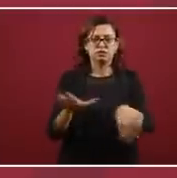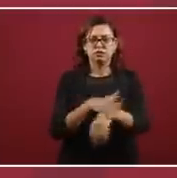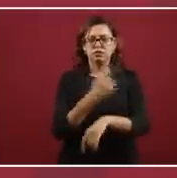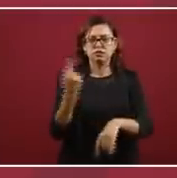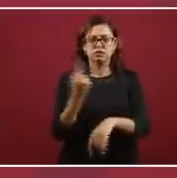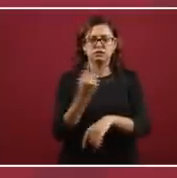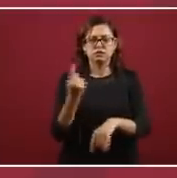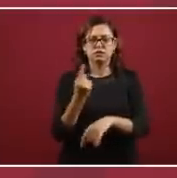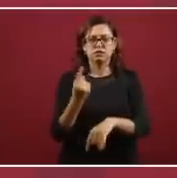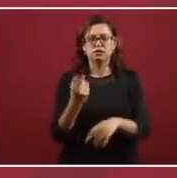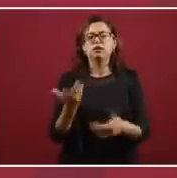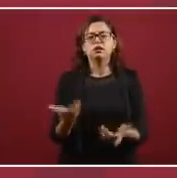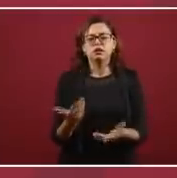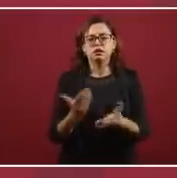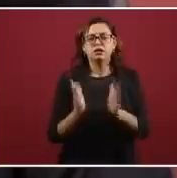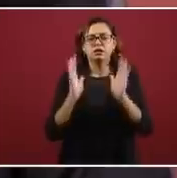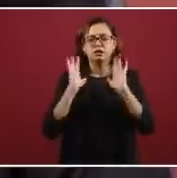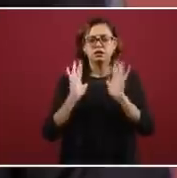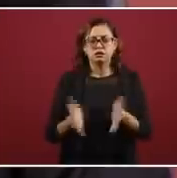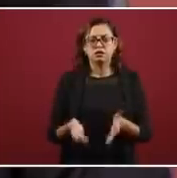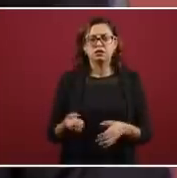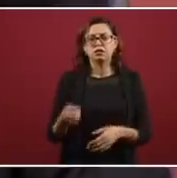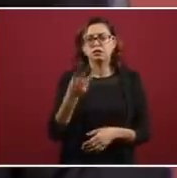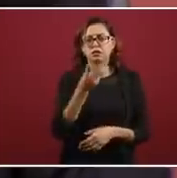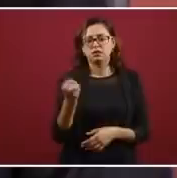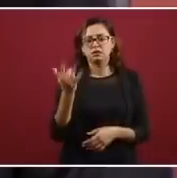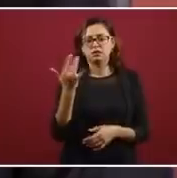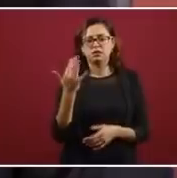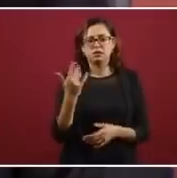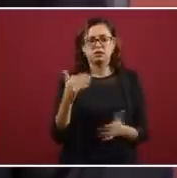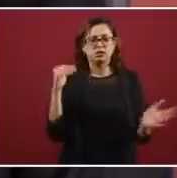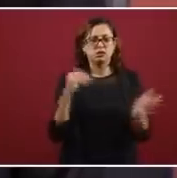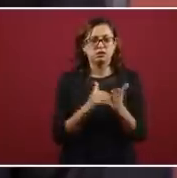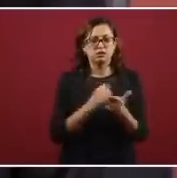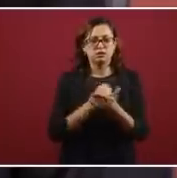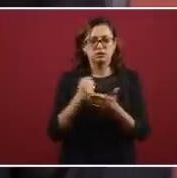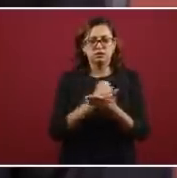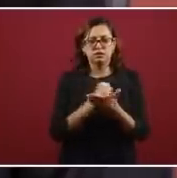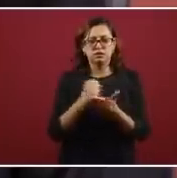alrededor de 350 mil créditos,